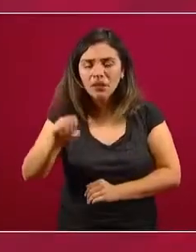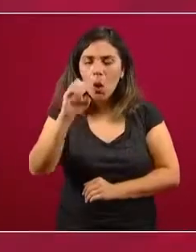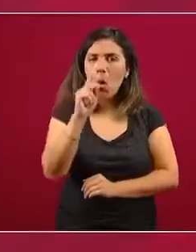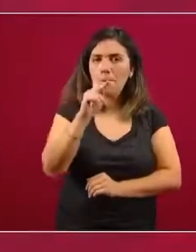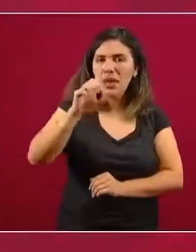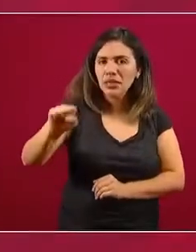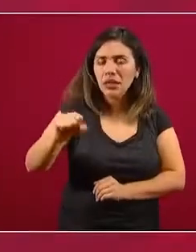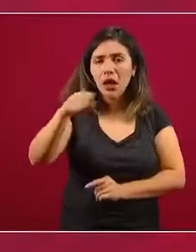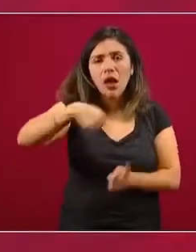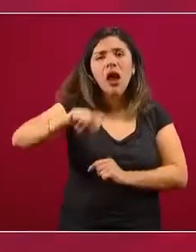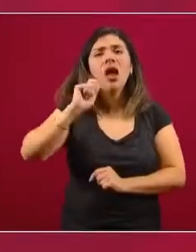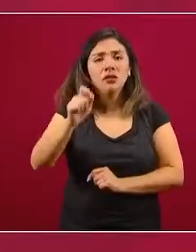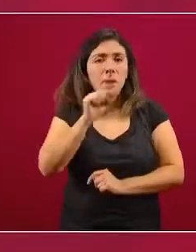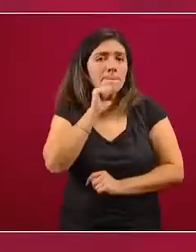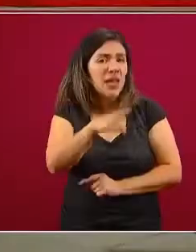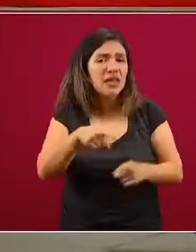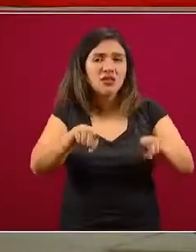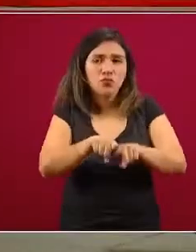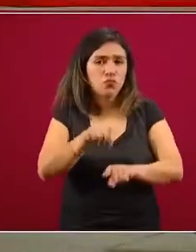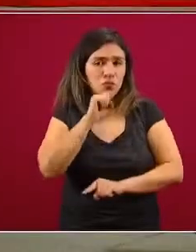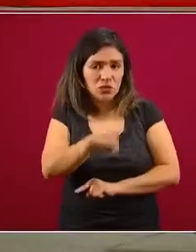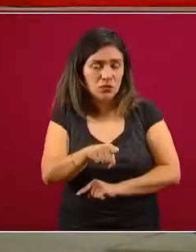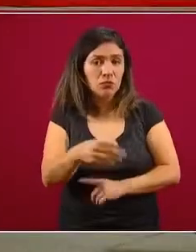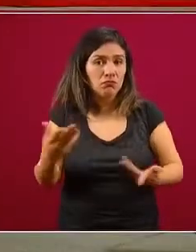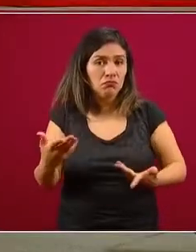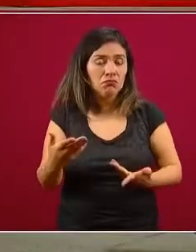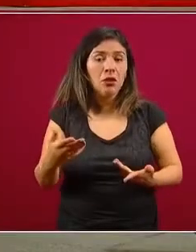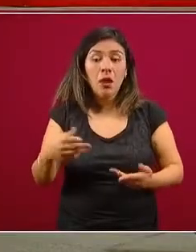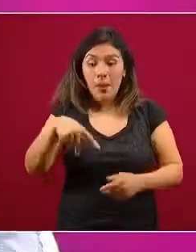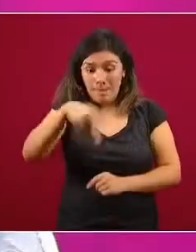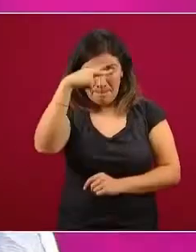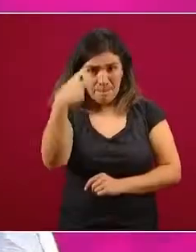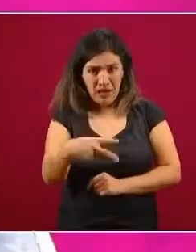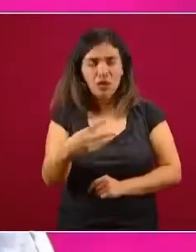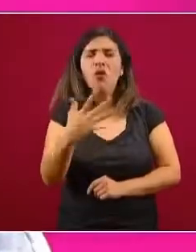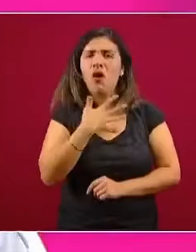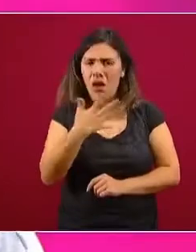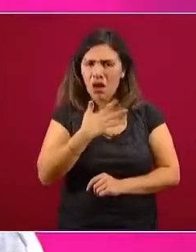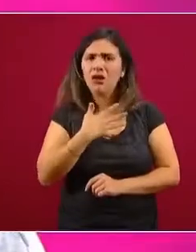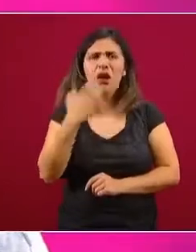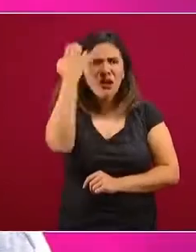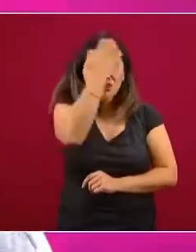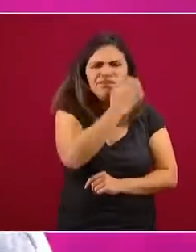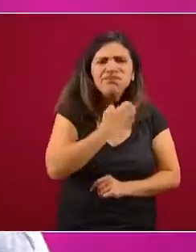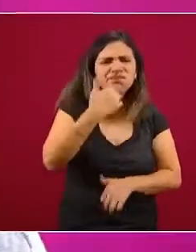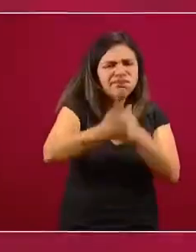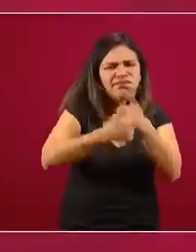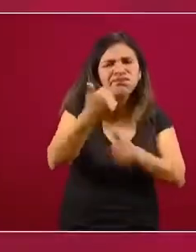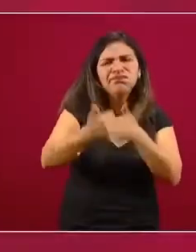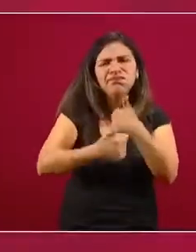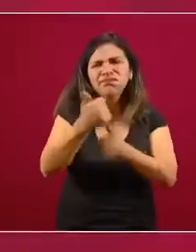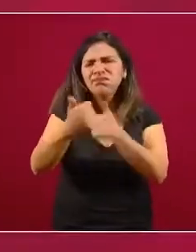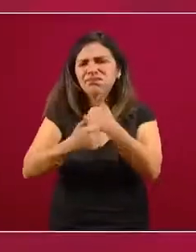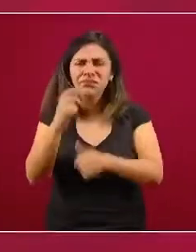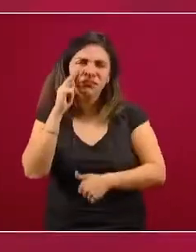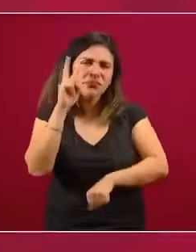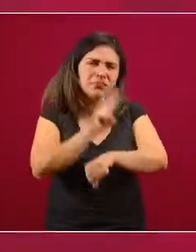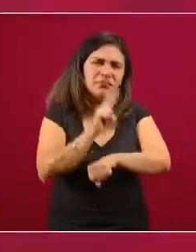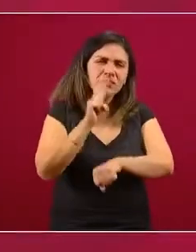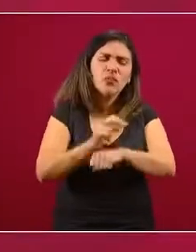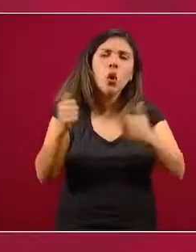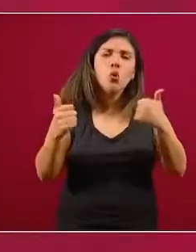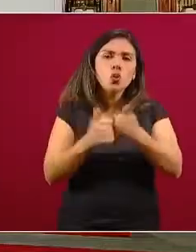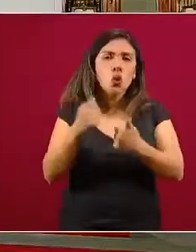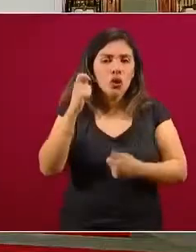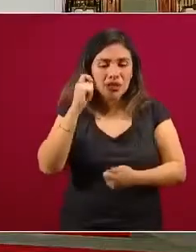OPS tienen que ver con eso. Entonces, en concreto, México tiene una parte de la exploración que es dirigida a través de